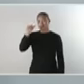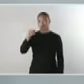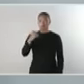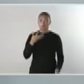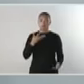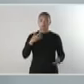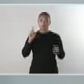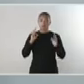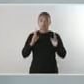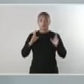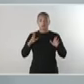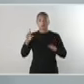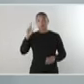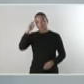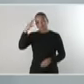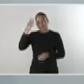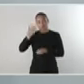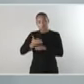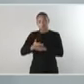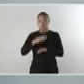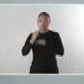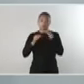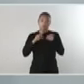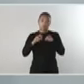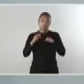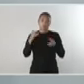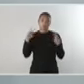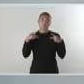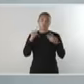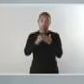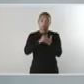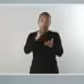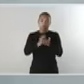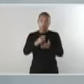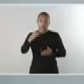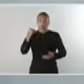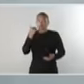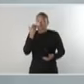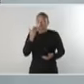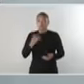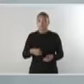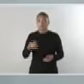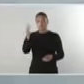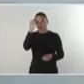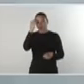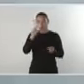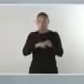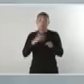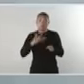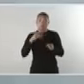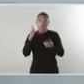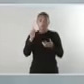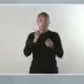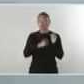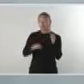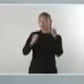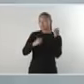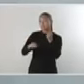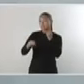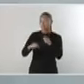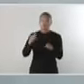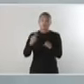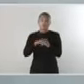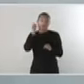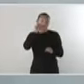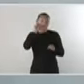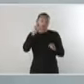del trabajo que está demandando nuestro tamaulipecos saben Por qué traigo una escoba porque esta escoba me ha acompañado